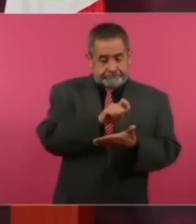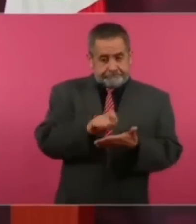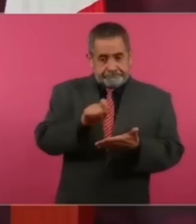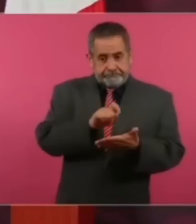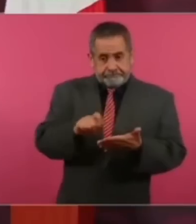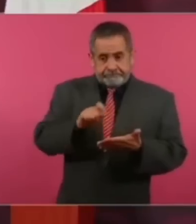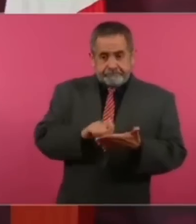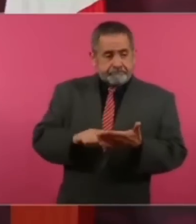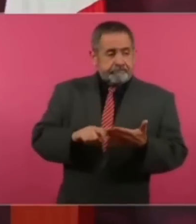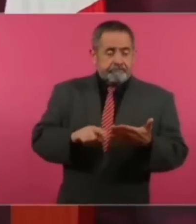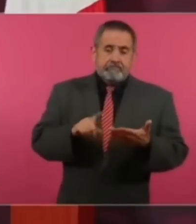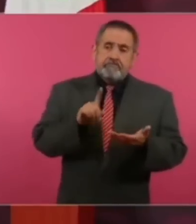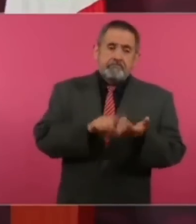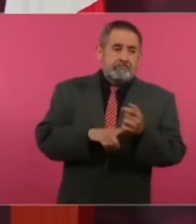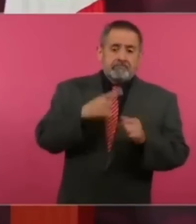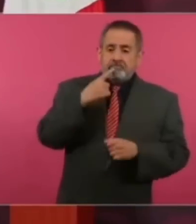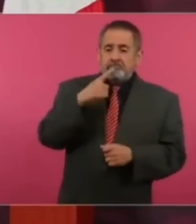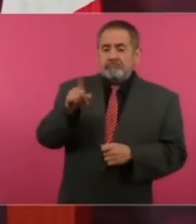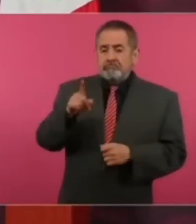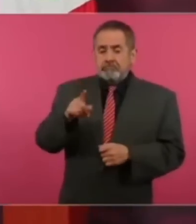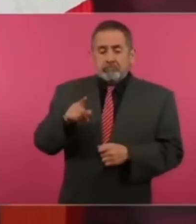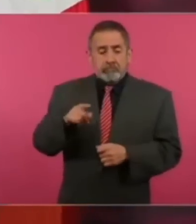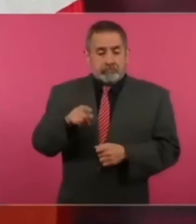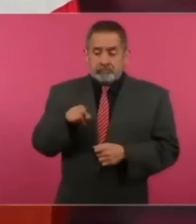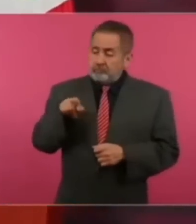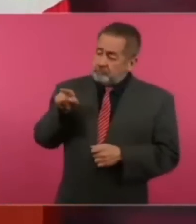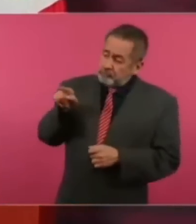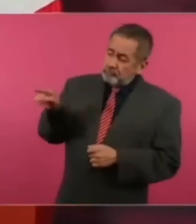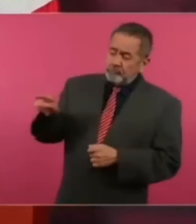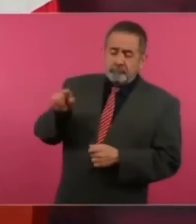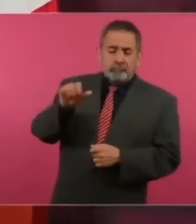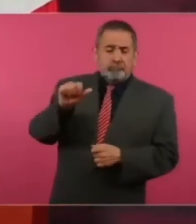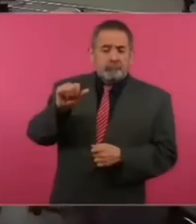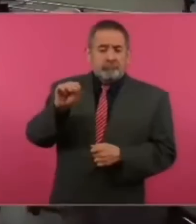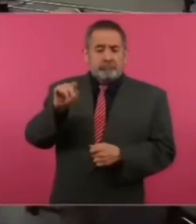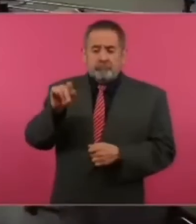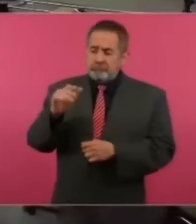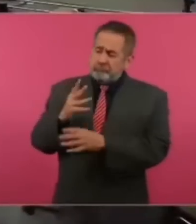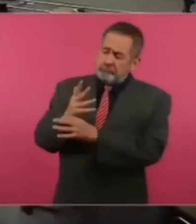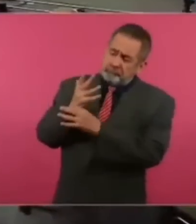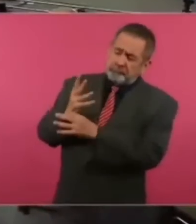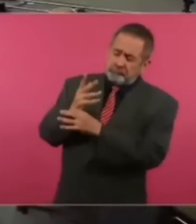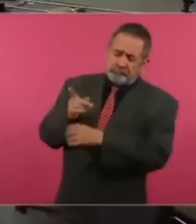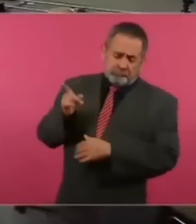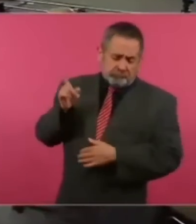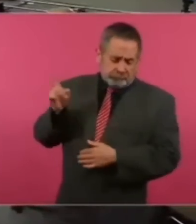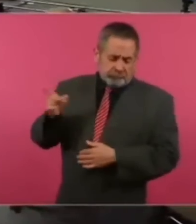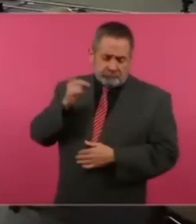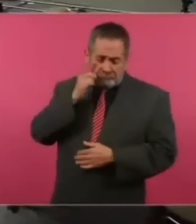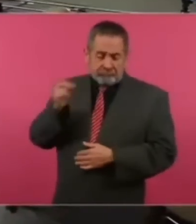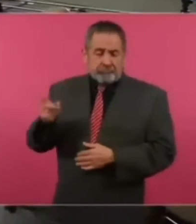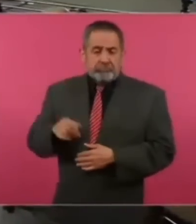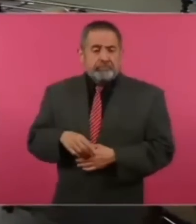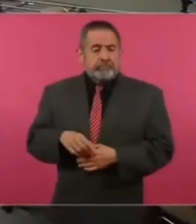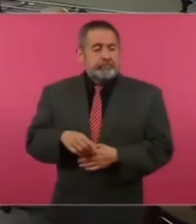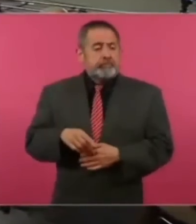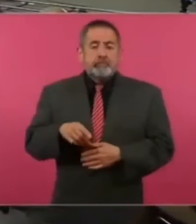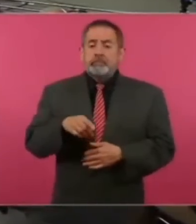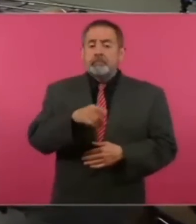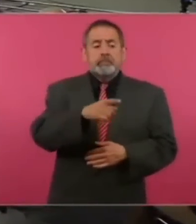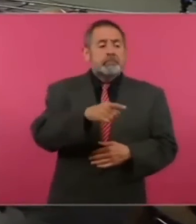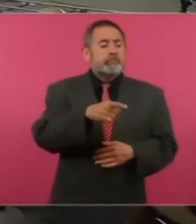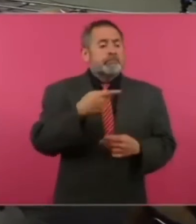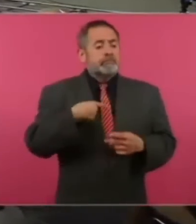en su denuncia que yo había dicho que esa persona fue elegida por un grupo de